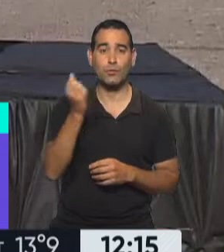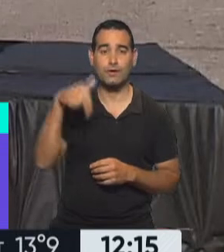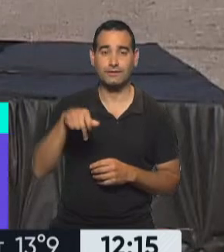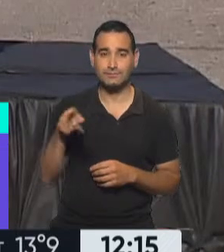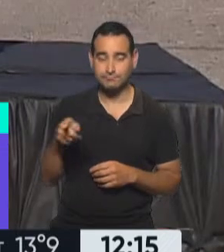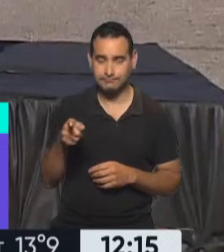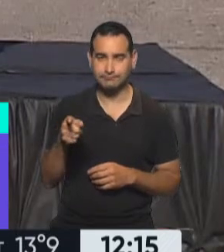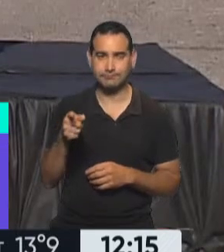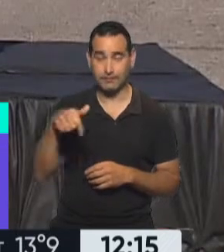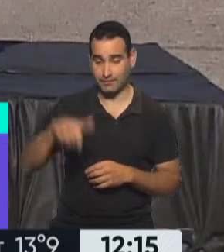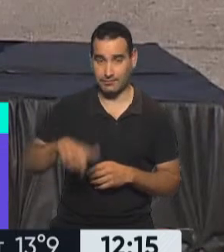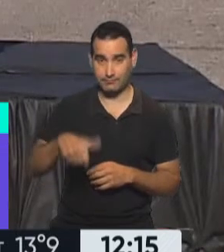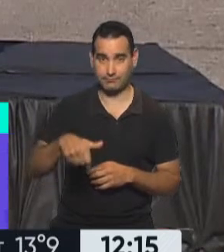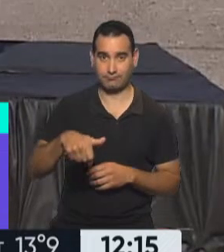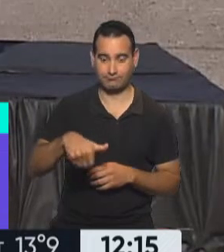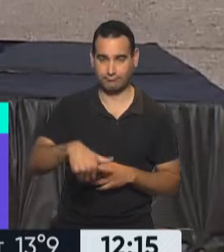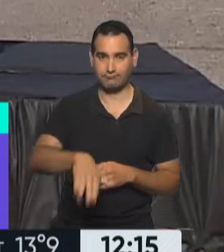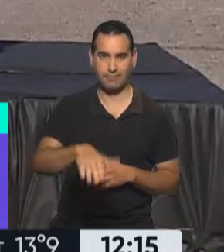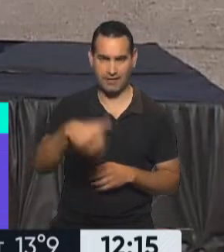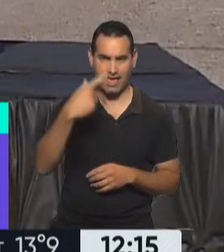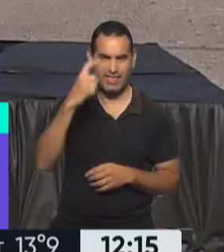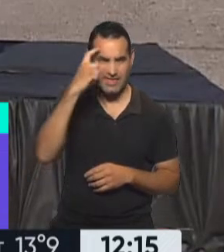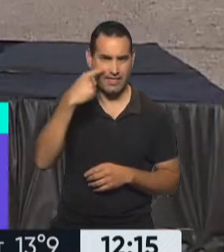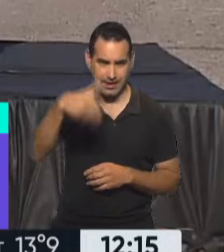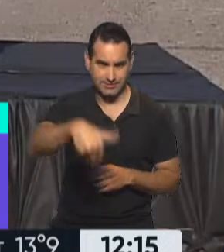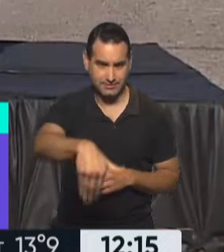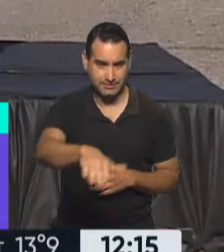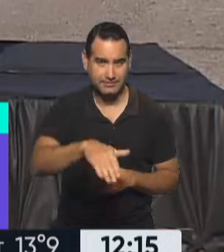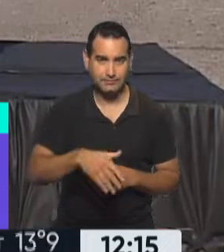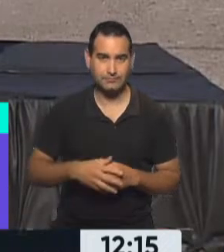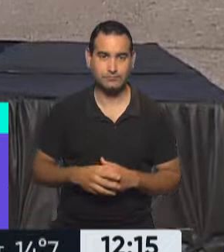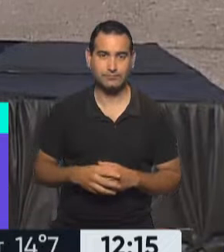estamos lanzando en los próximos 10 días